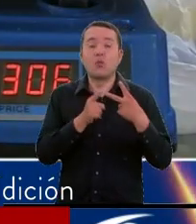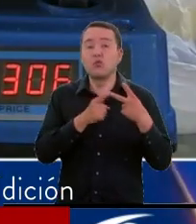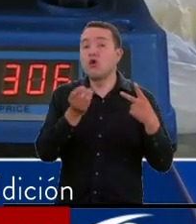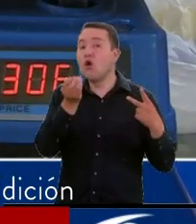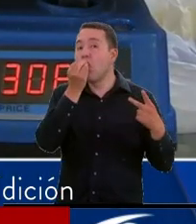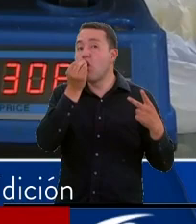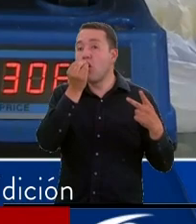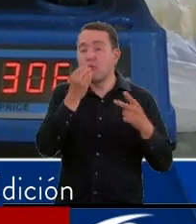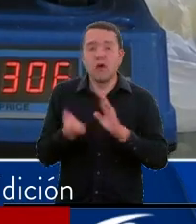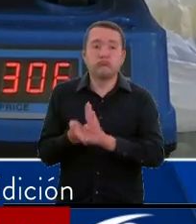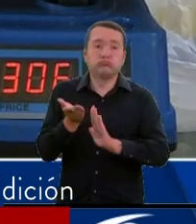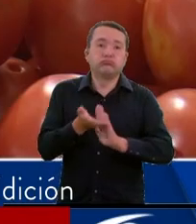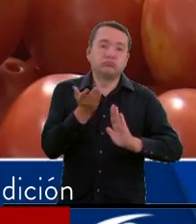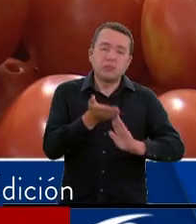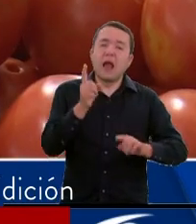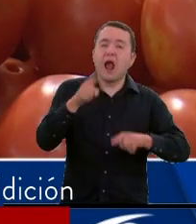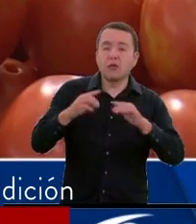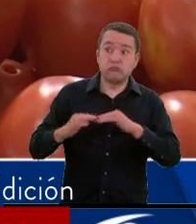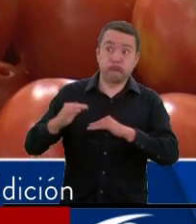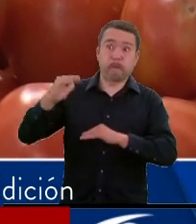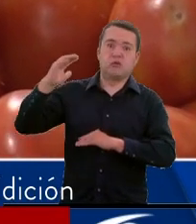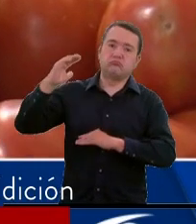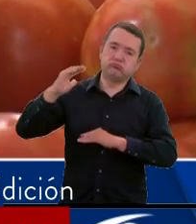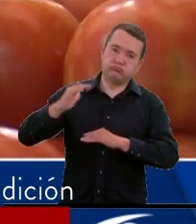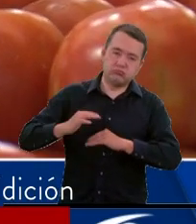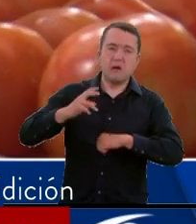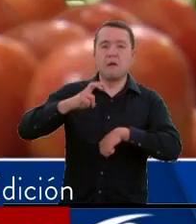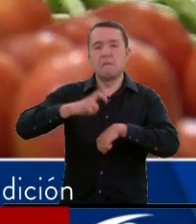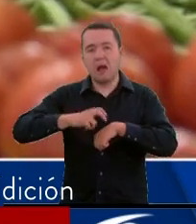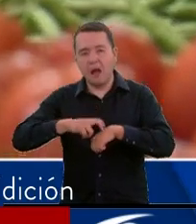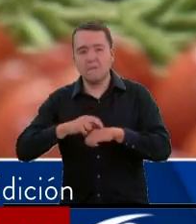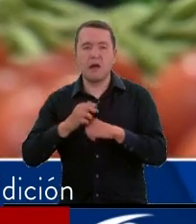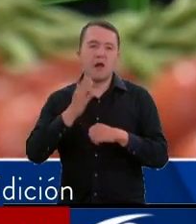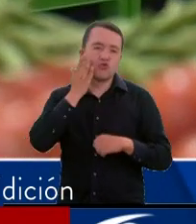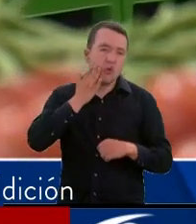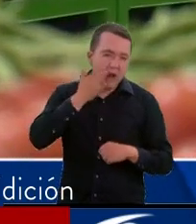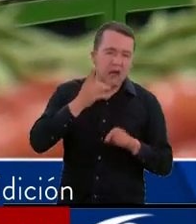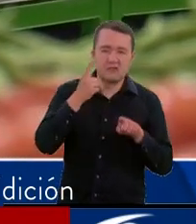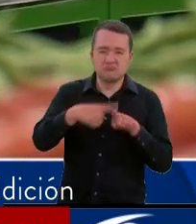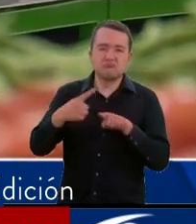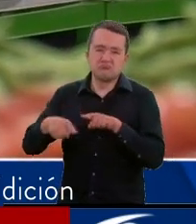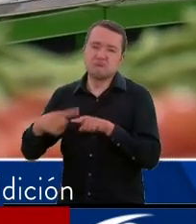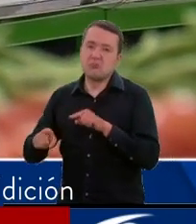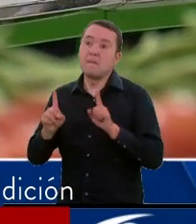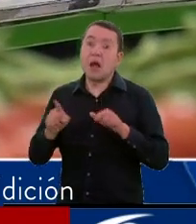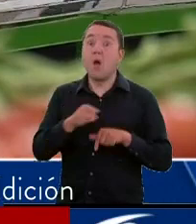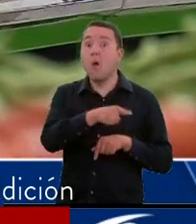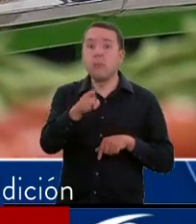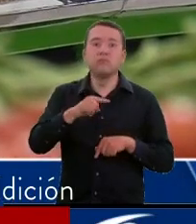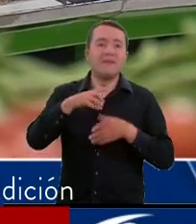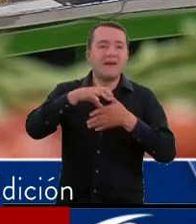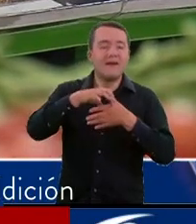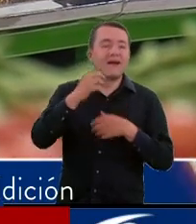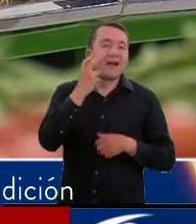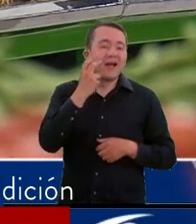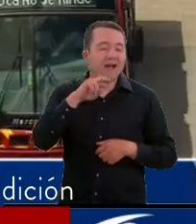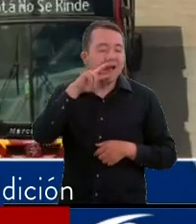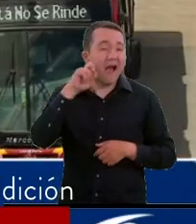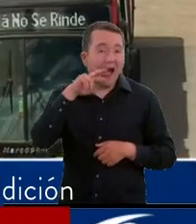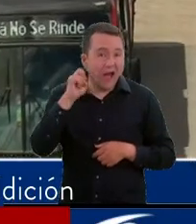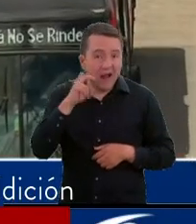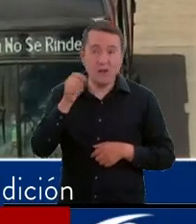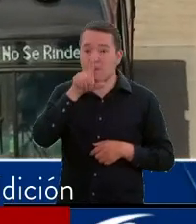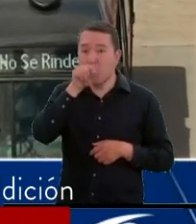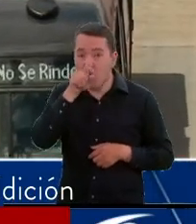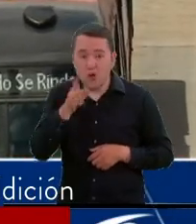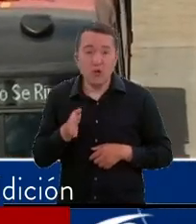venido cediendo, por ejemplo la papa, el tomate, entre otros, pero sin embargo todavía hay algunas proteínas que están muy costosas. Y en tercer lugar viene